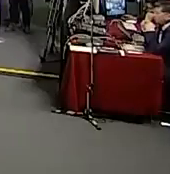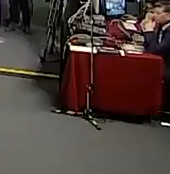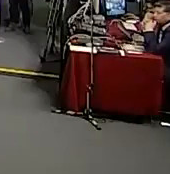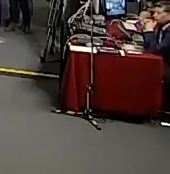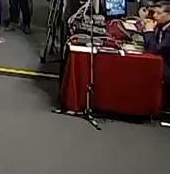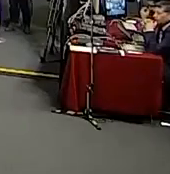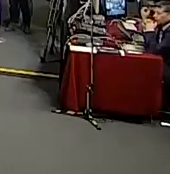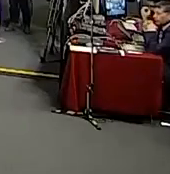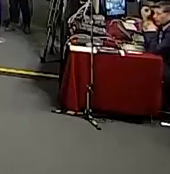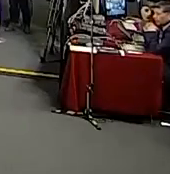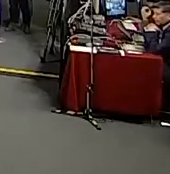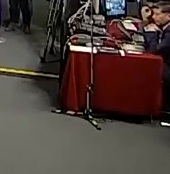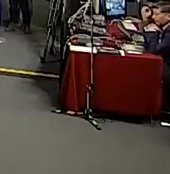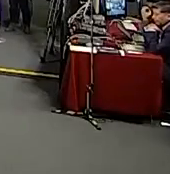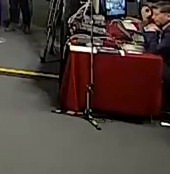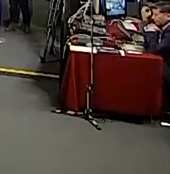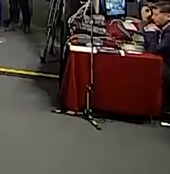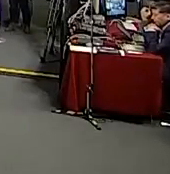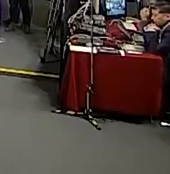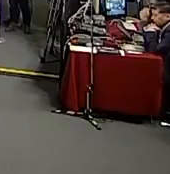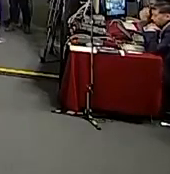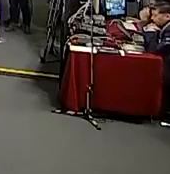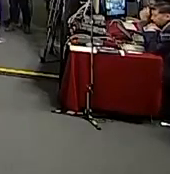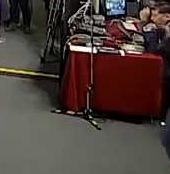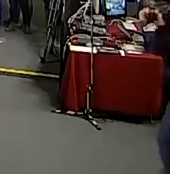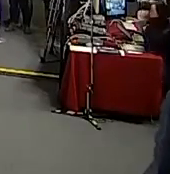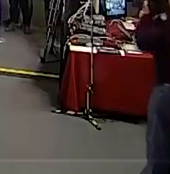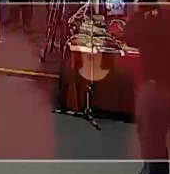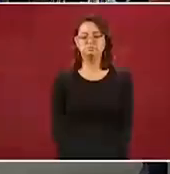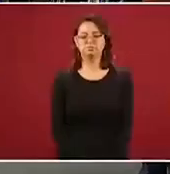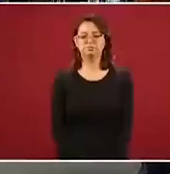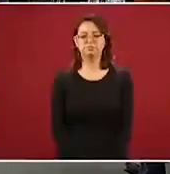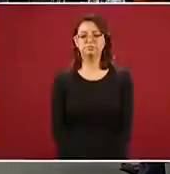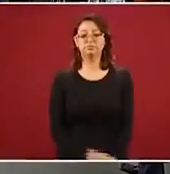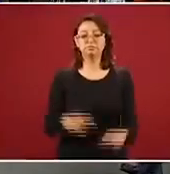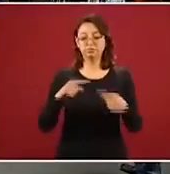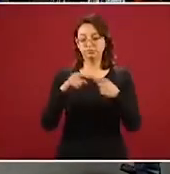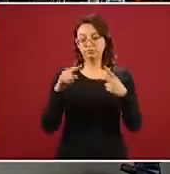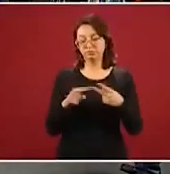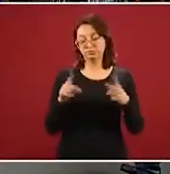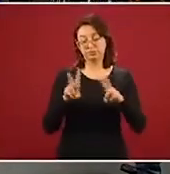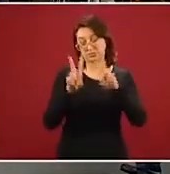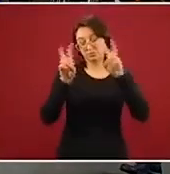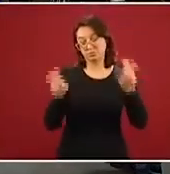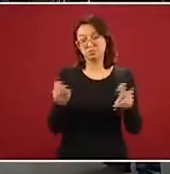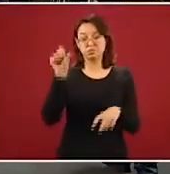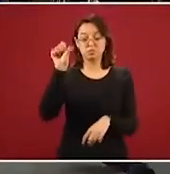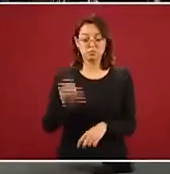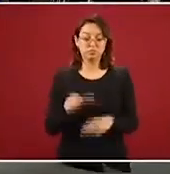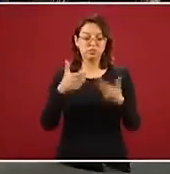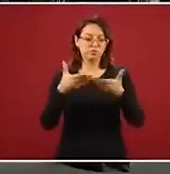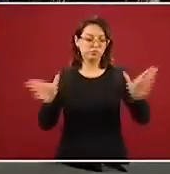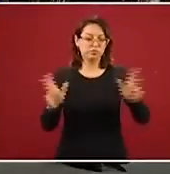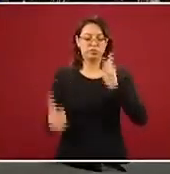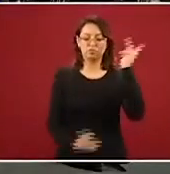Bueno, pues esas son las dos exposiciones para hoy, y abrimos para preguntas.